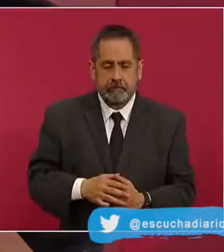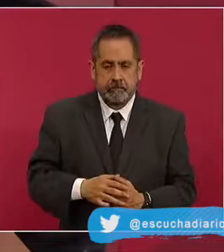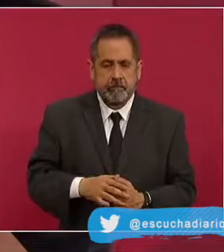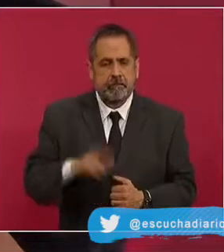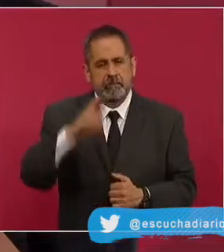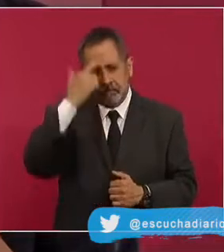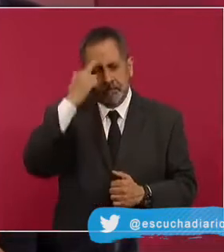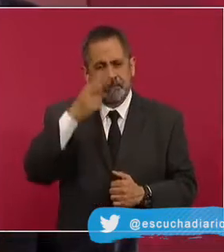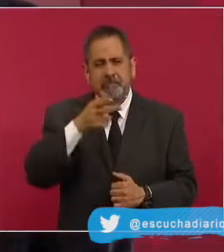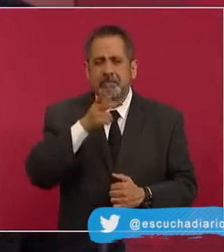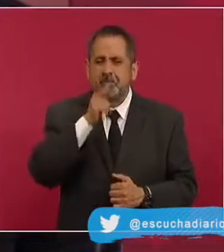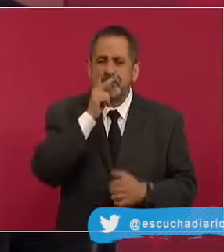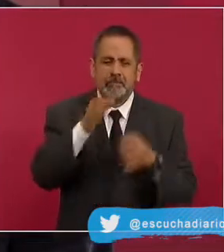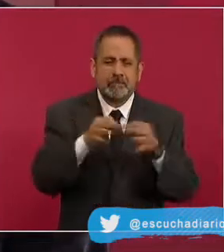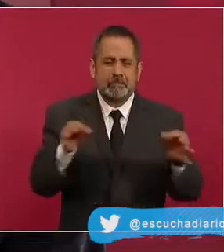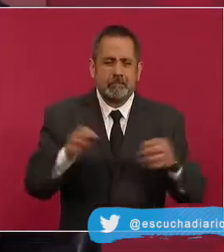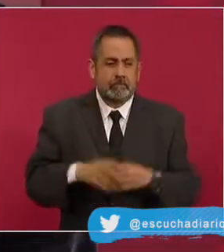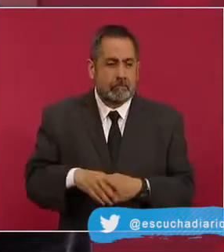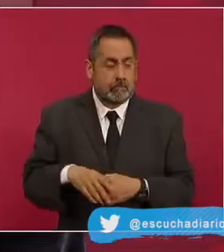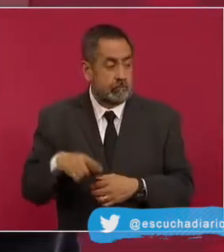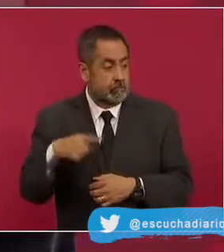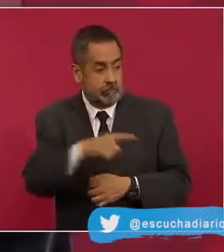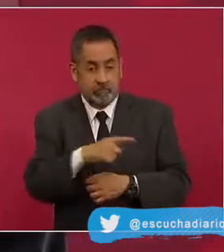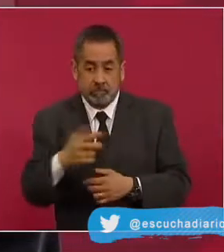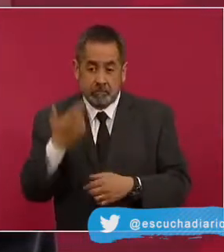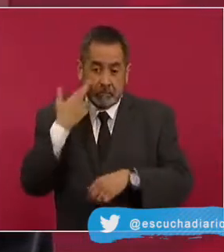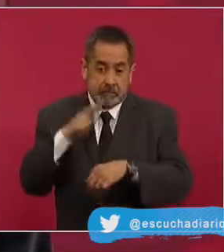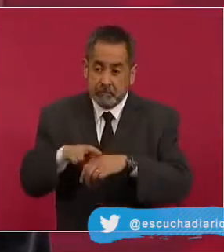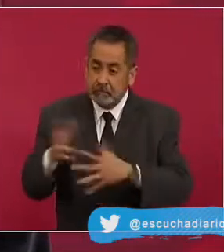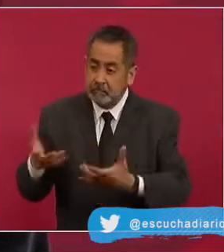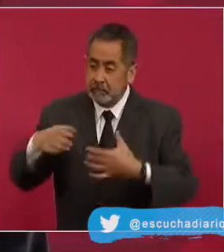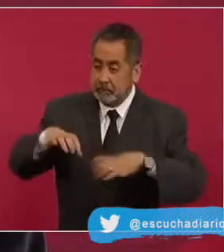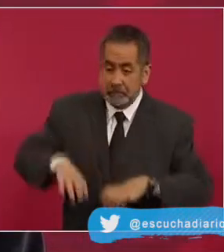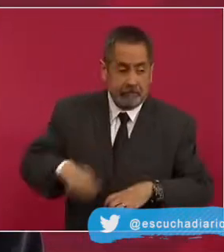el dicho de que el que no tranza no avanza.